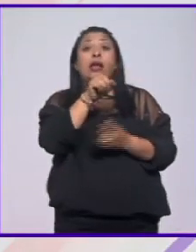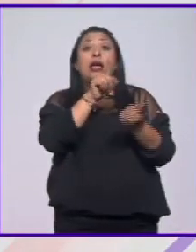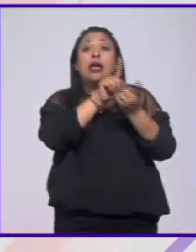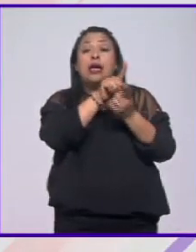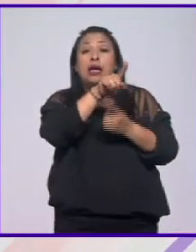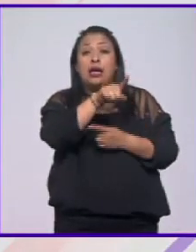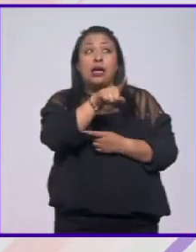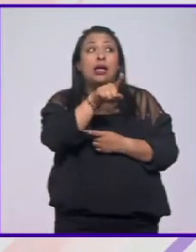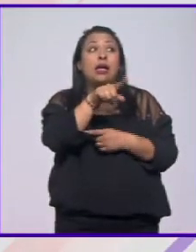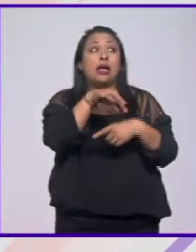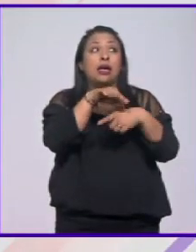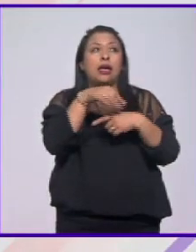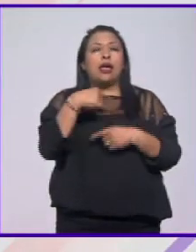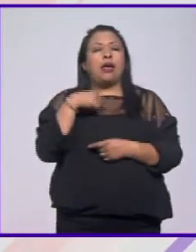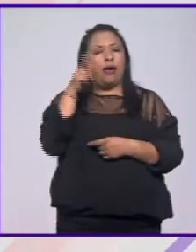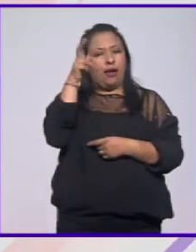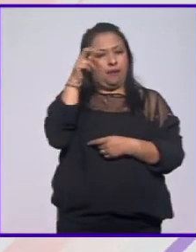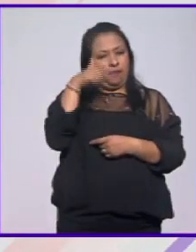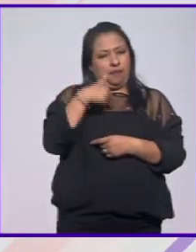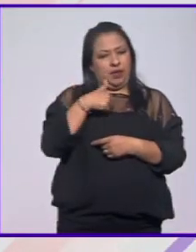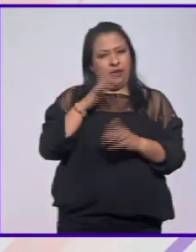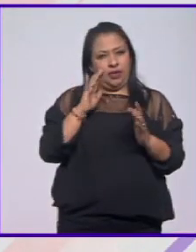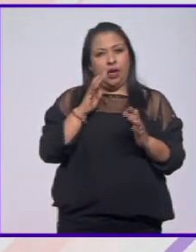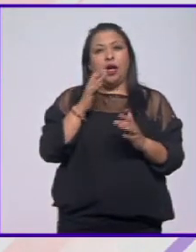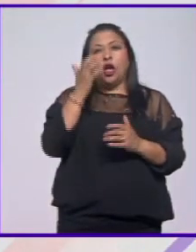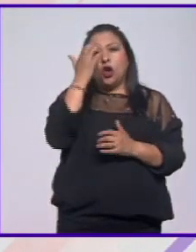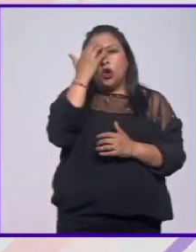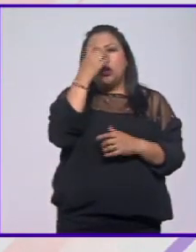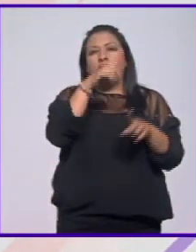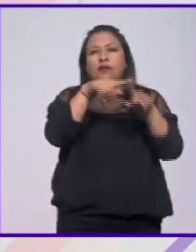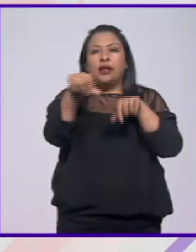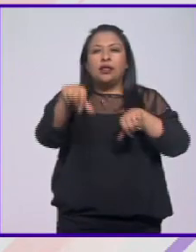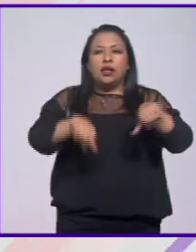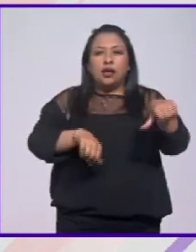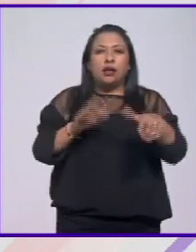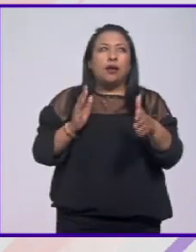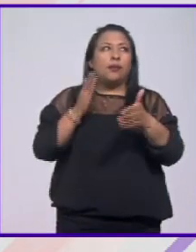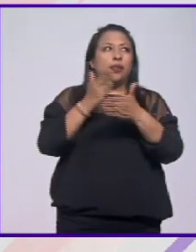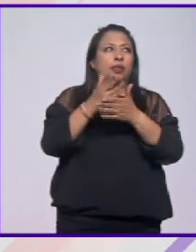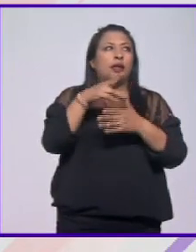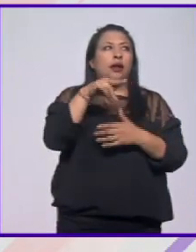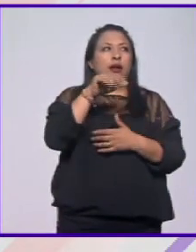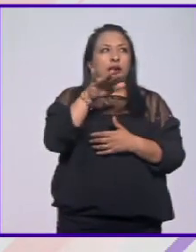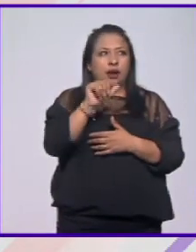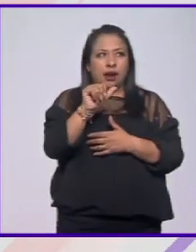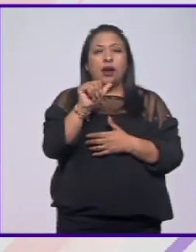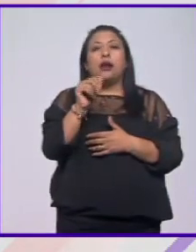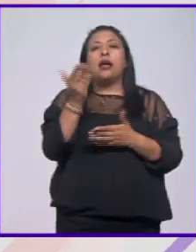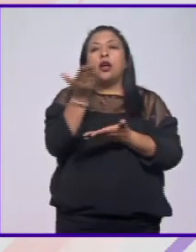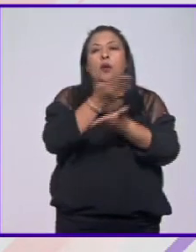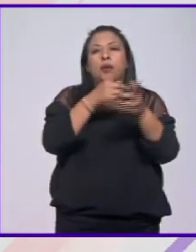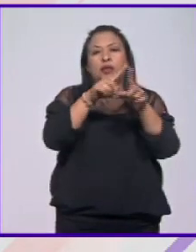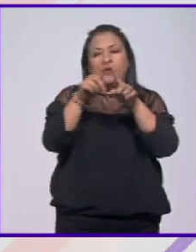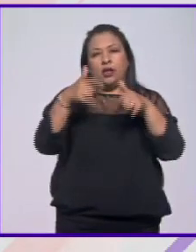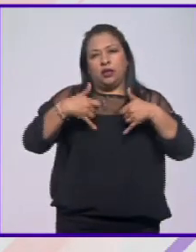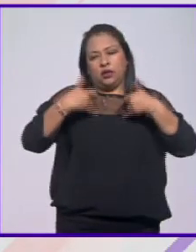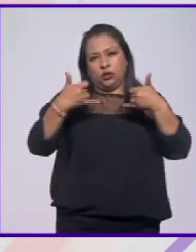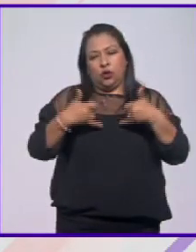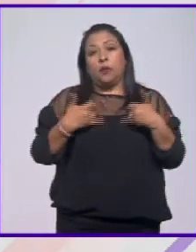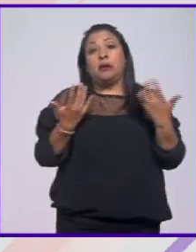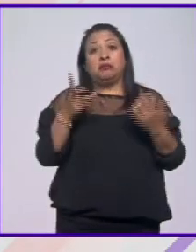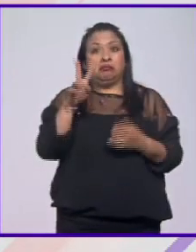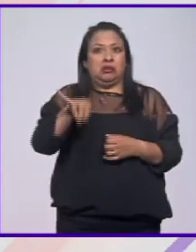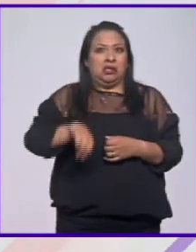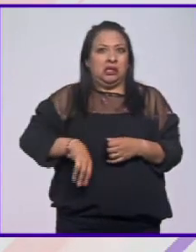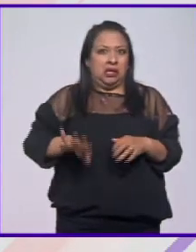Ma. Envidienme, por favor. Conociendo sus actividades, va a estar la nana conviviendo con algunos jóvenes. Genial. Entonces será